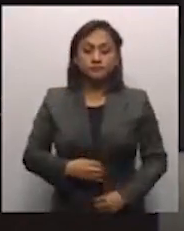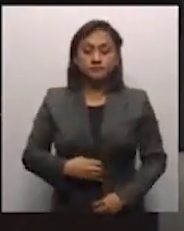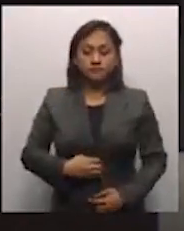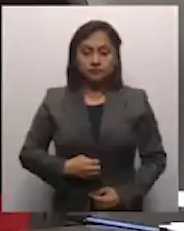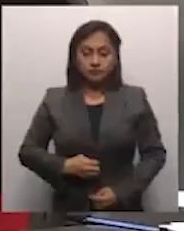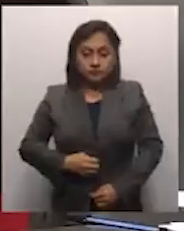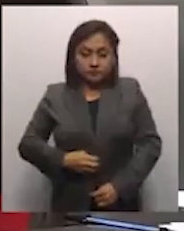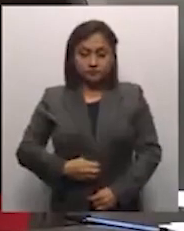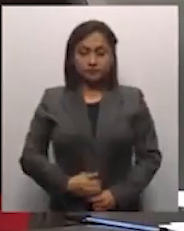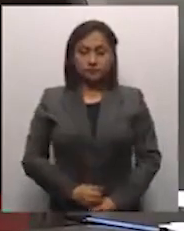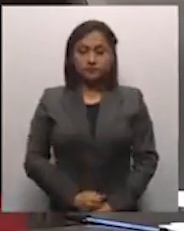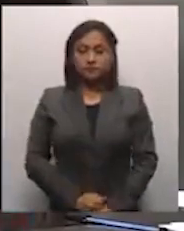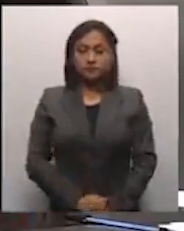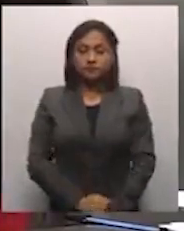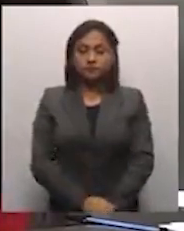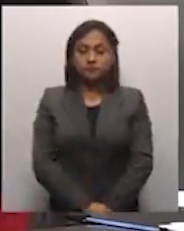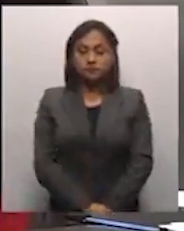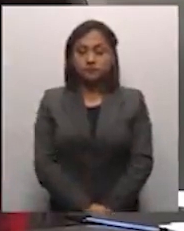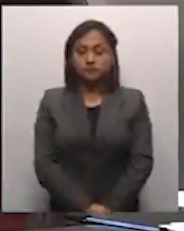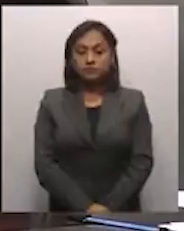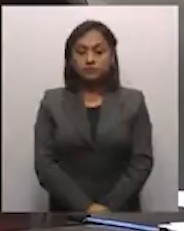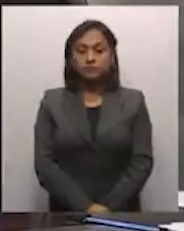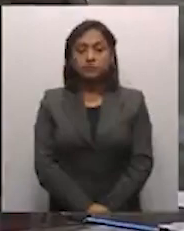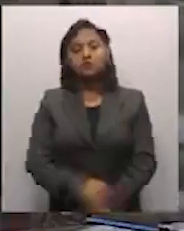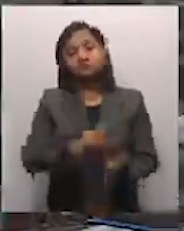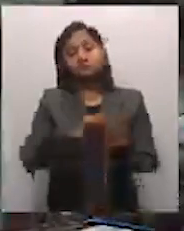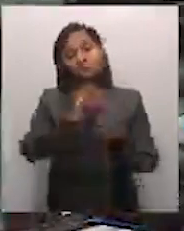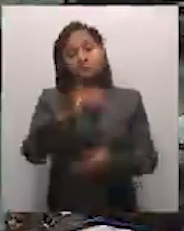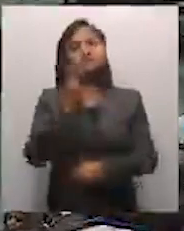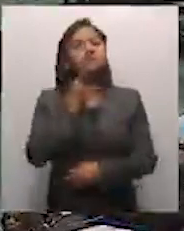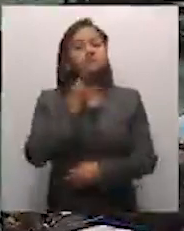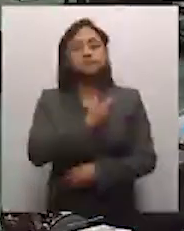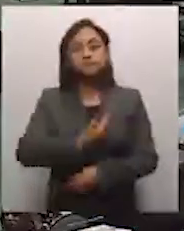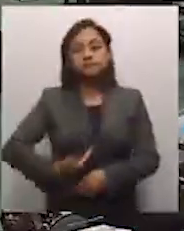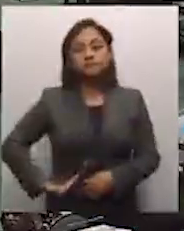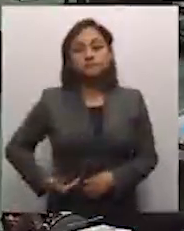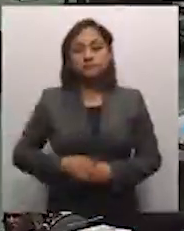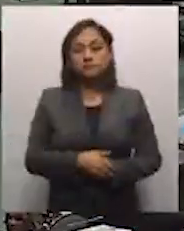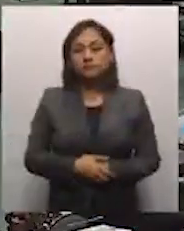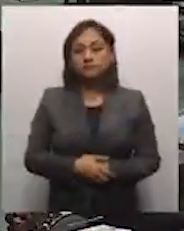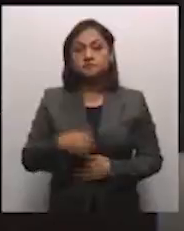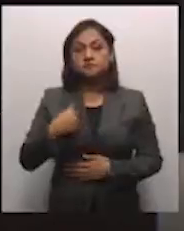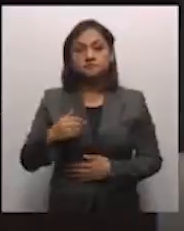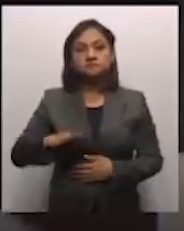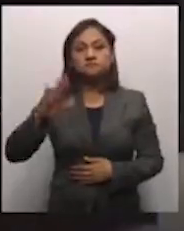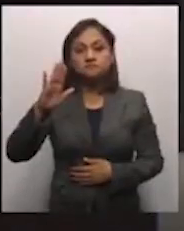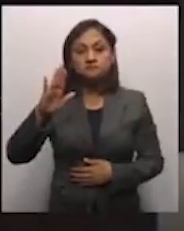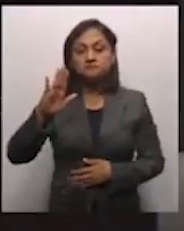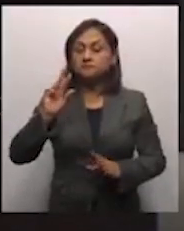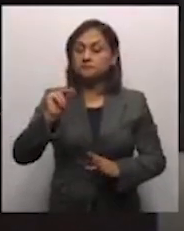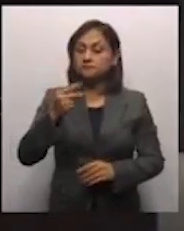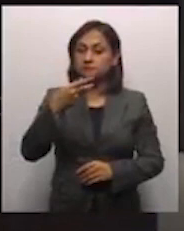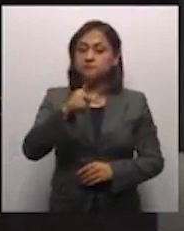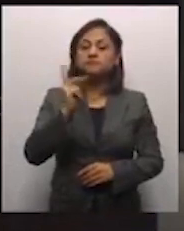Sonido a la curul del diputado Noroña. Muchas gracias, diputado presidente. No iba a intervenir, pero el diputado